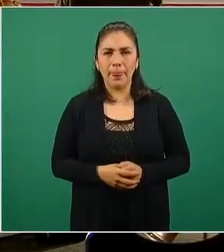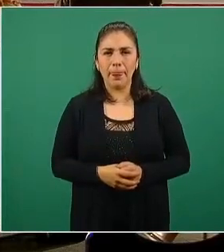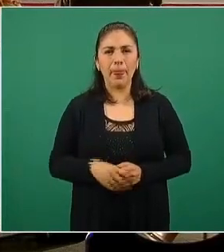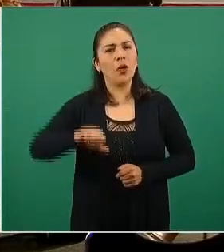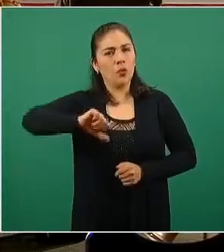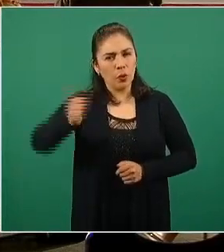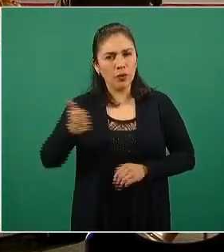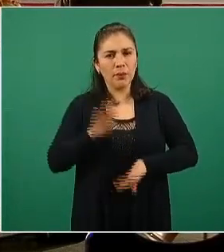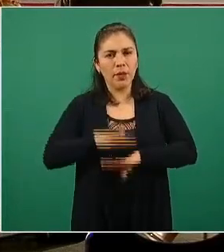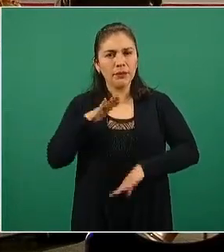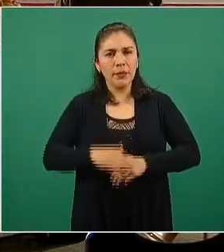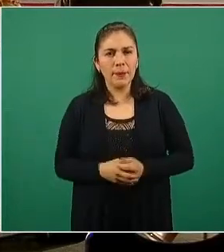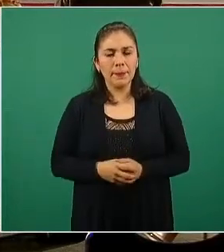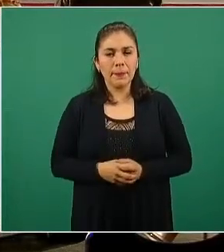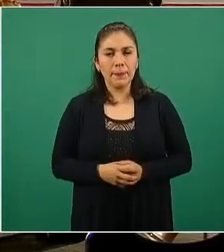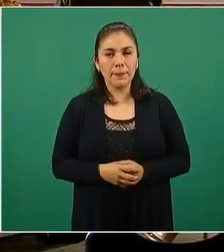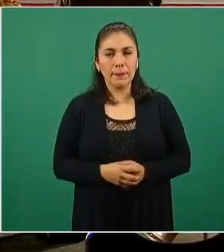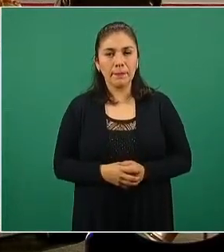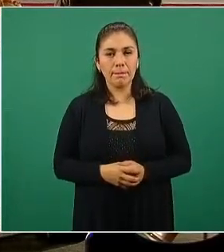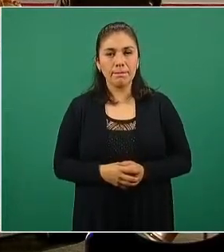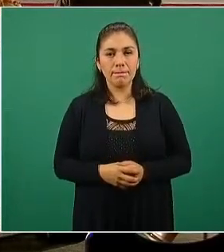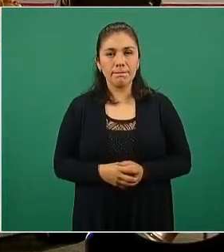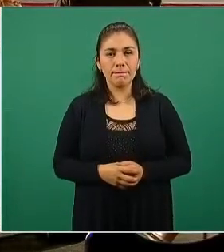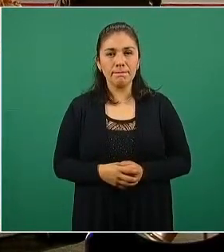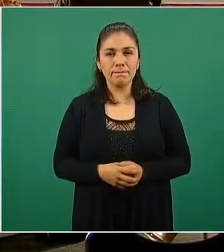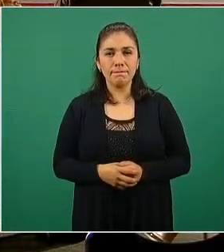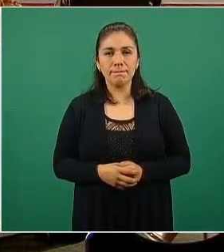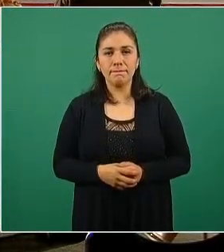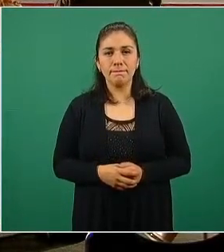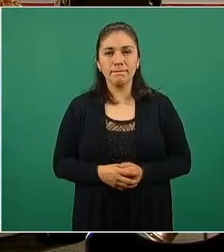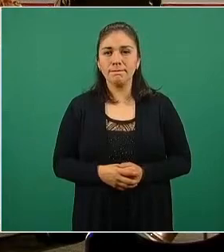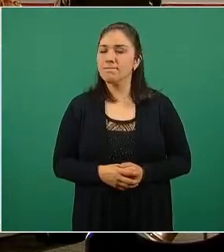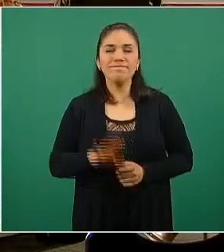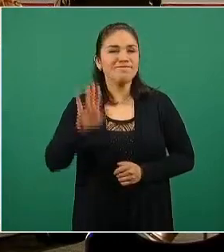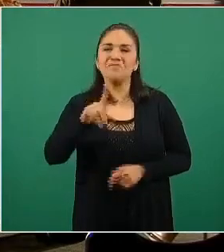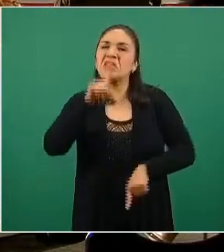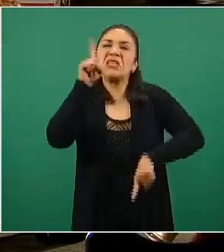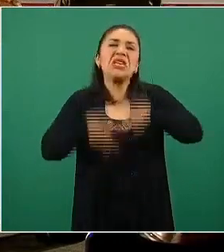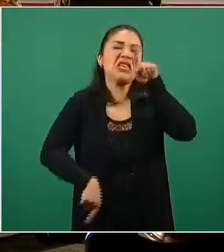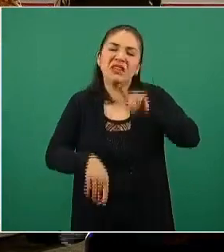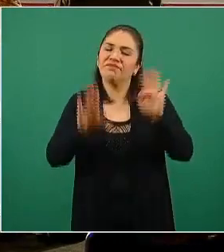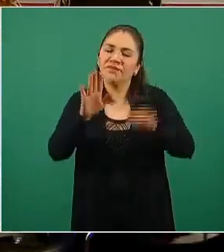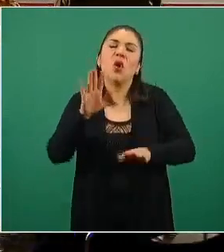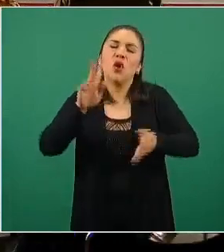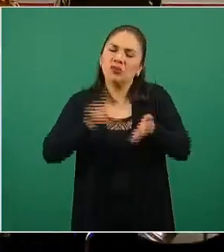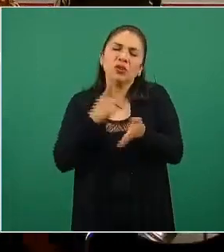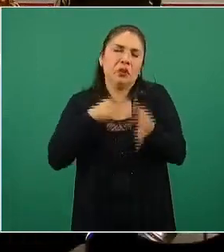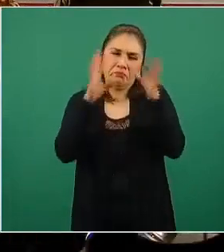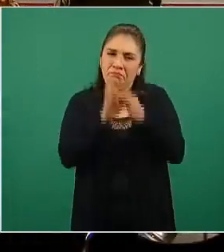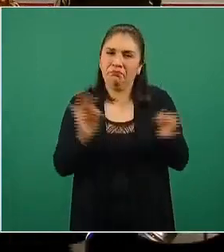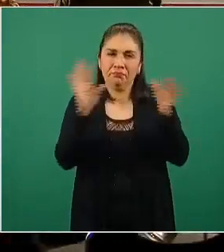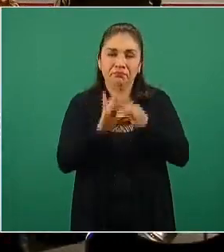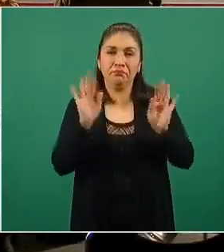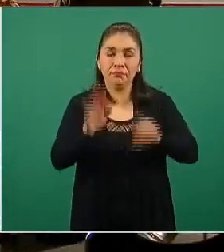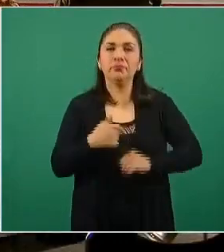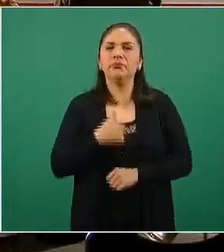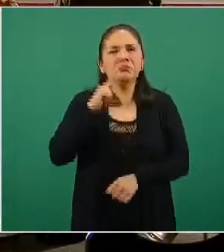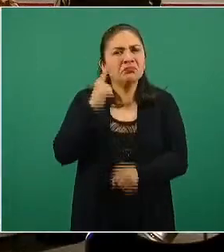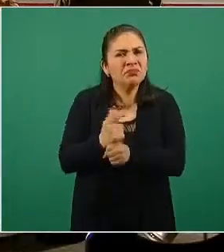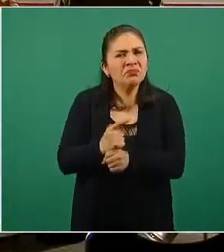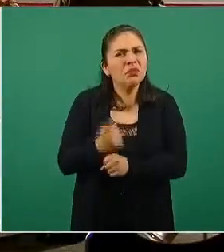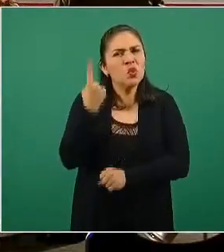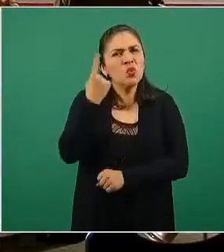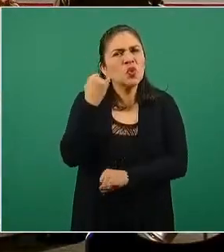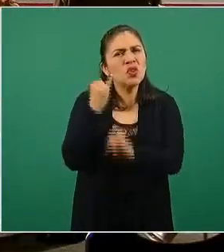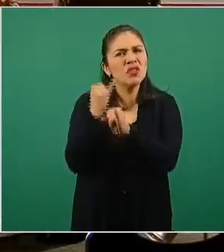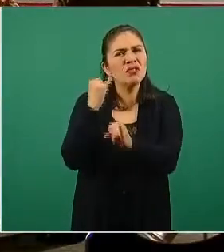Y la siguiente, ¿o ya no está en esta presentación? No, bueno, lo quitaron, lo platico. Detectamos la